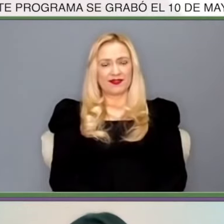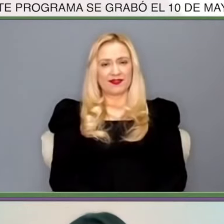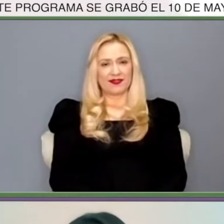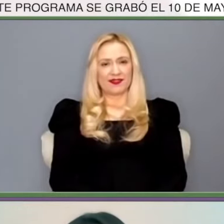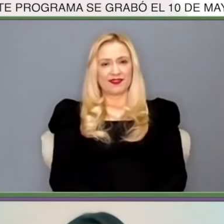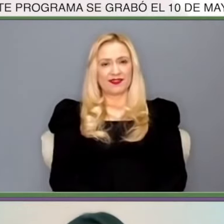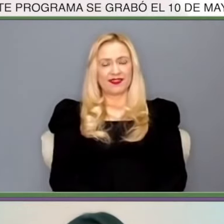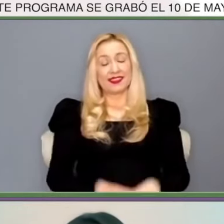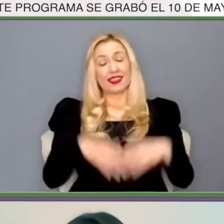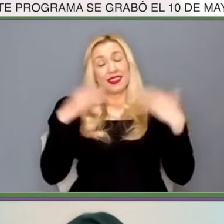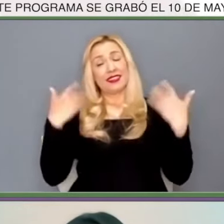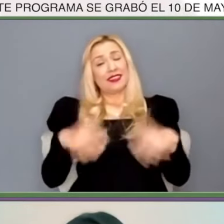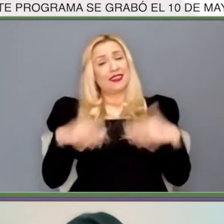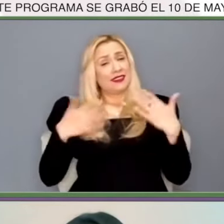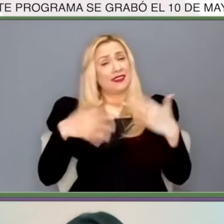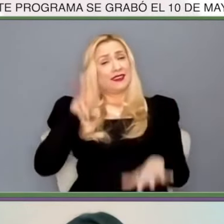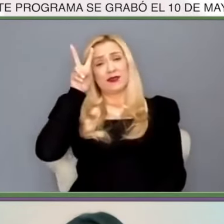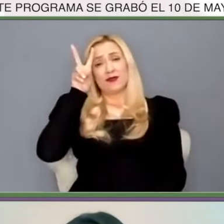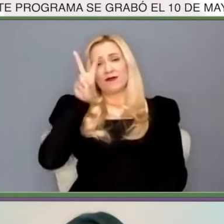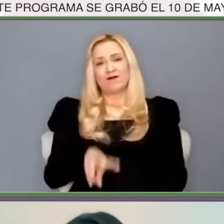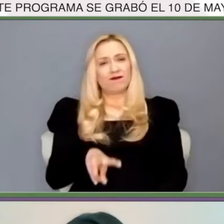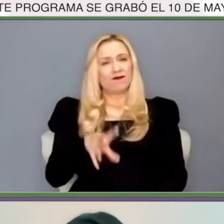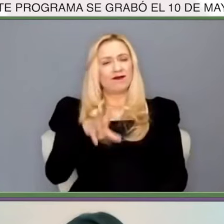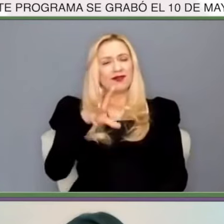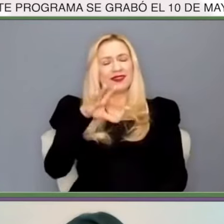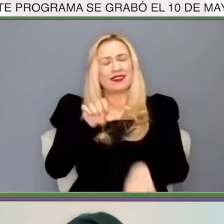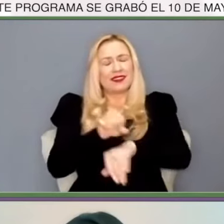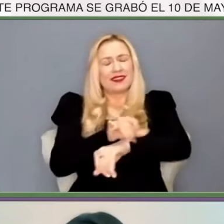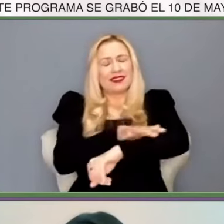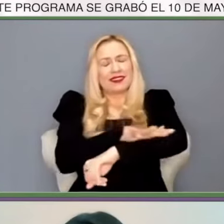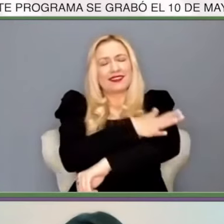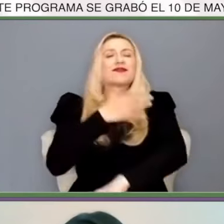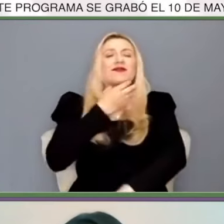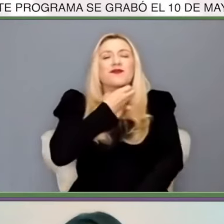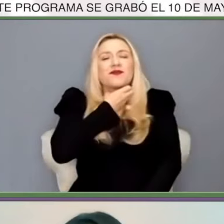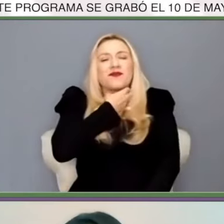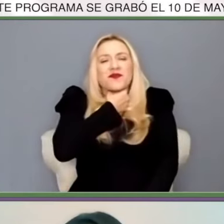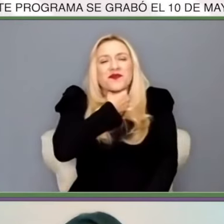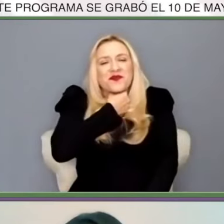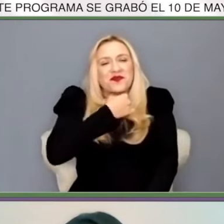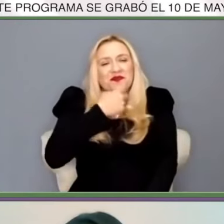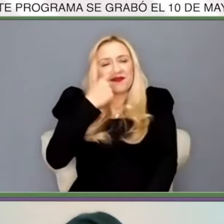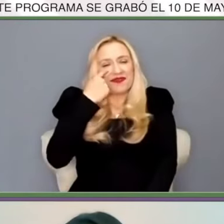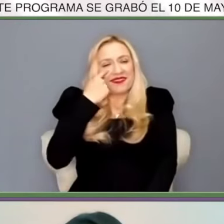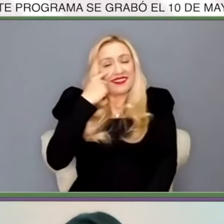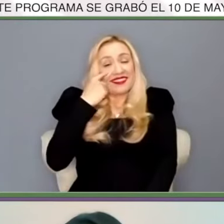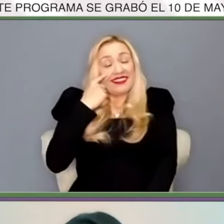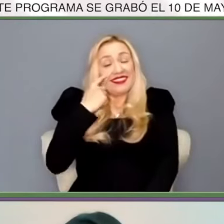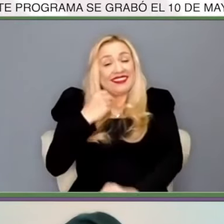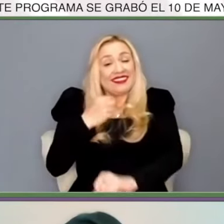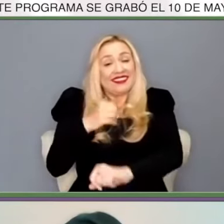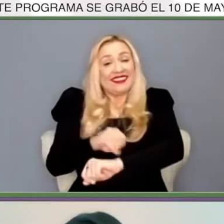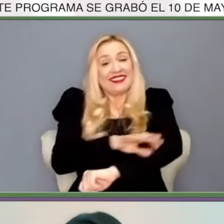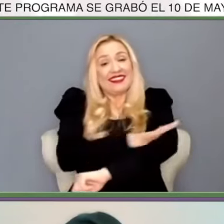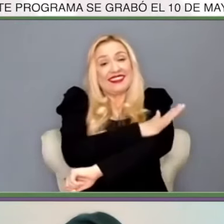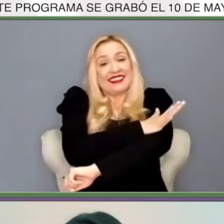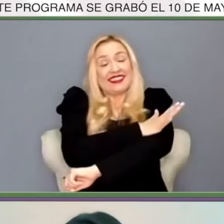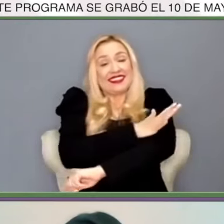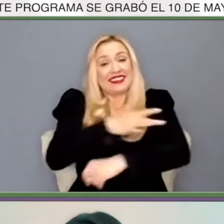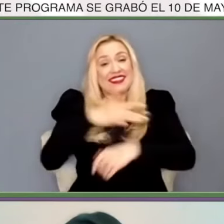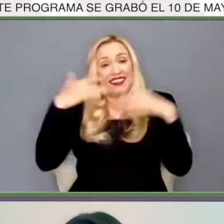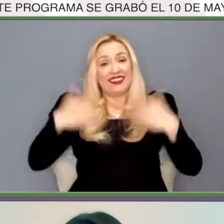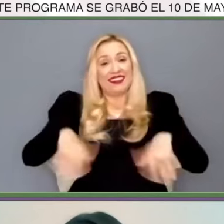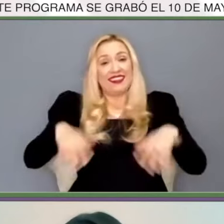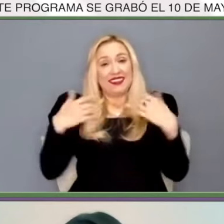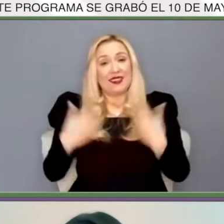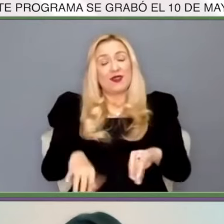Paola, pues lo que nos compartes es realmente emotivo. La verdad es que me dio mucha emoción porque realmente, bueno, pues me parece